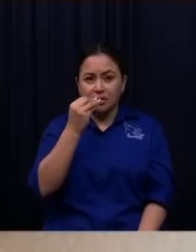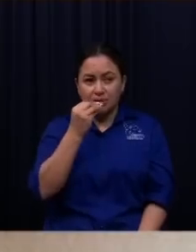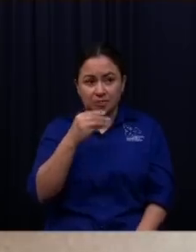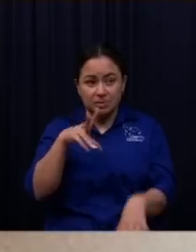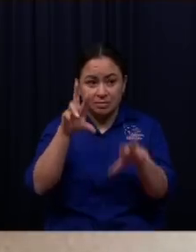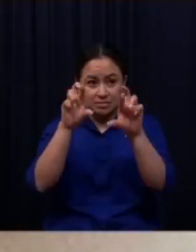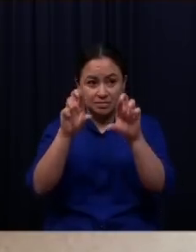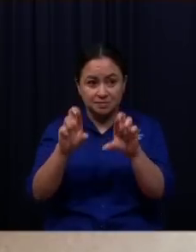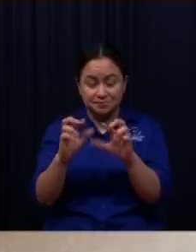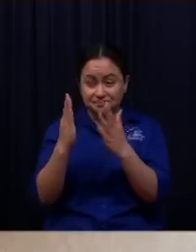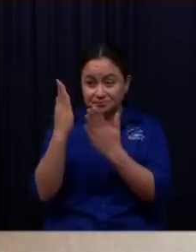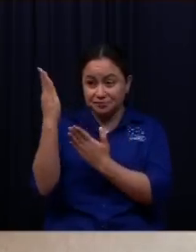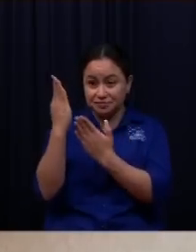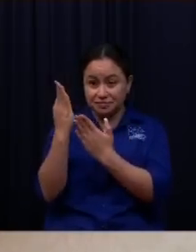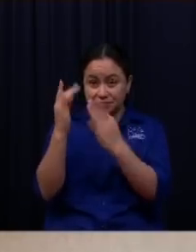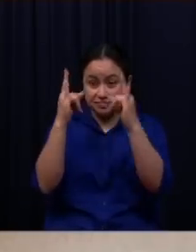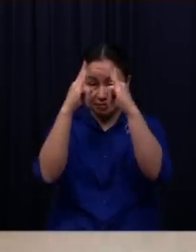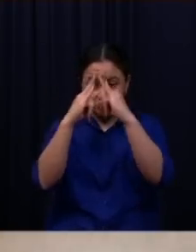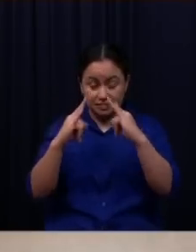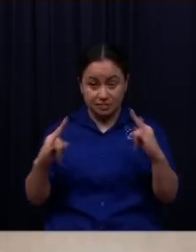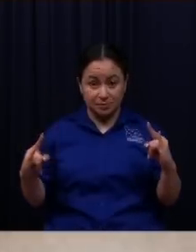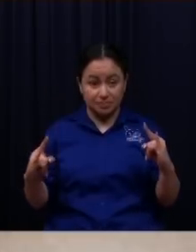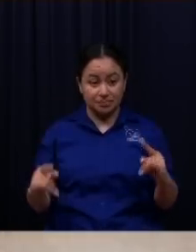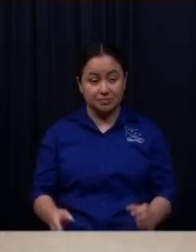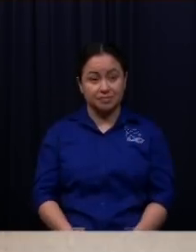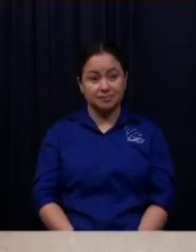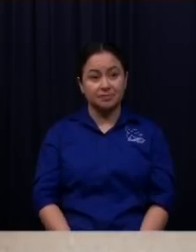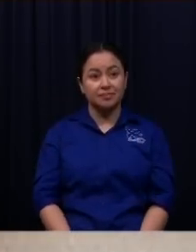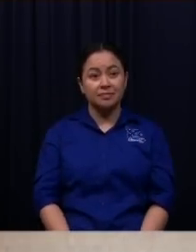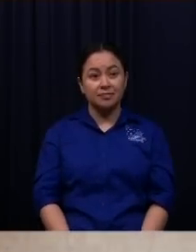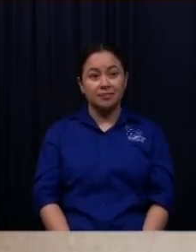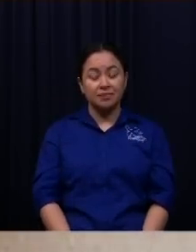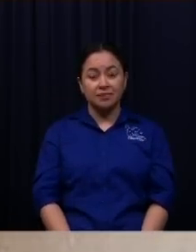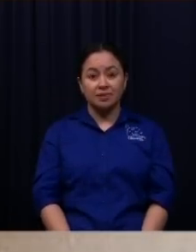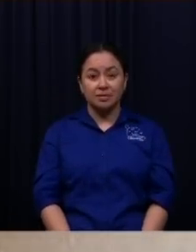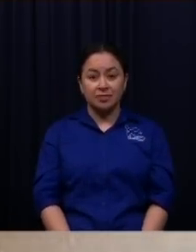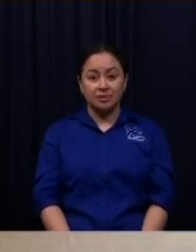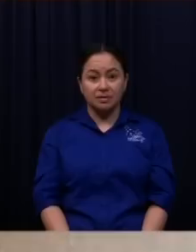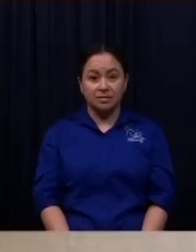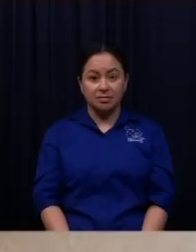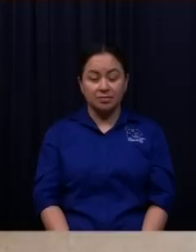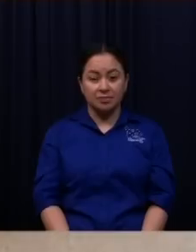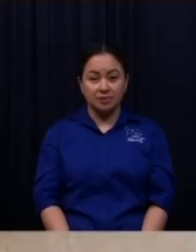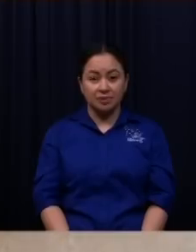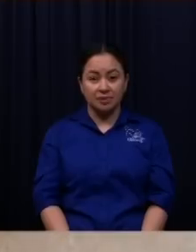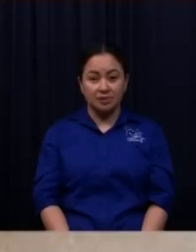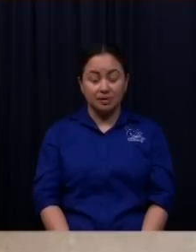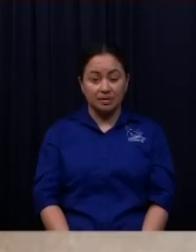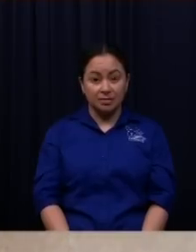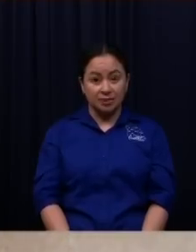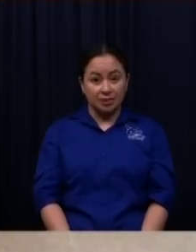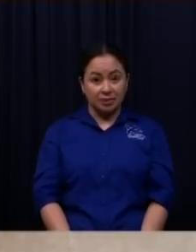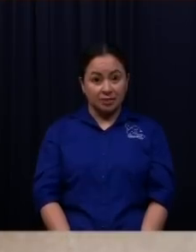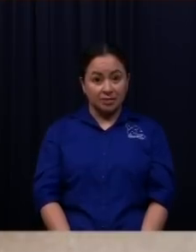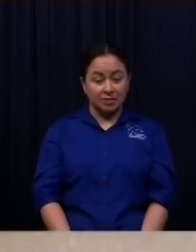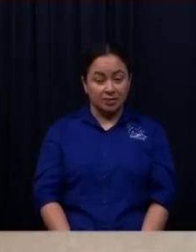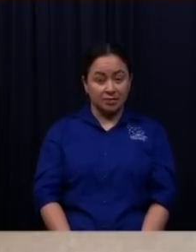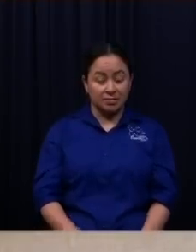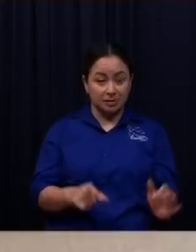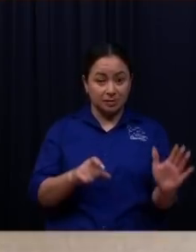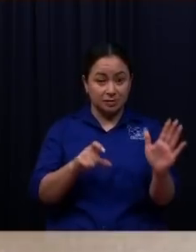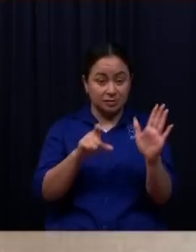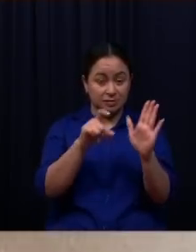tabernáculo. O sea, les lanza los 12 capítulos anteriores y de repente les dice: